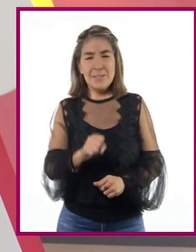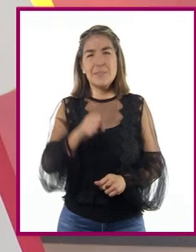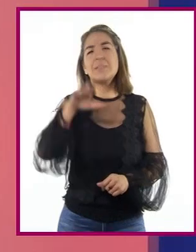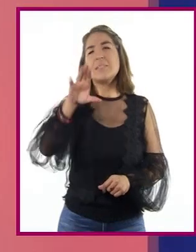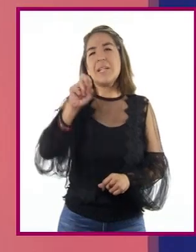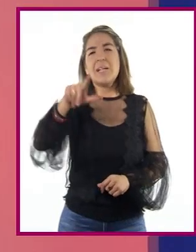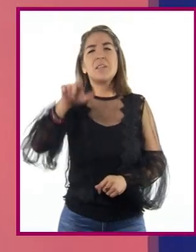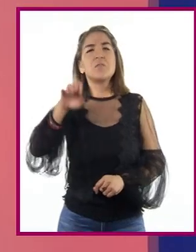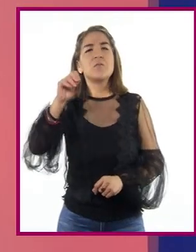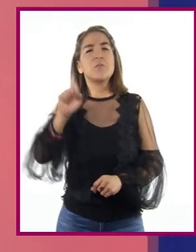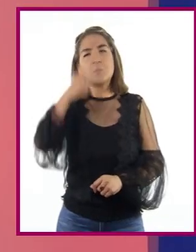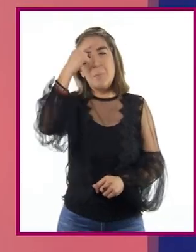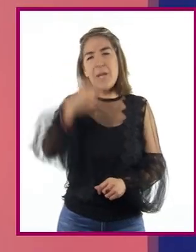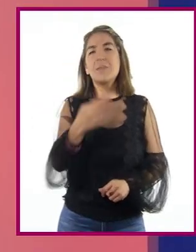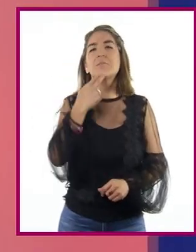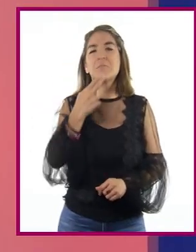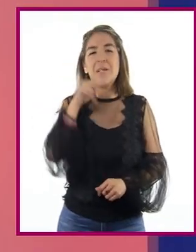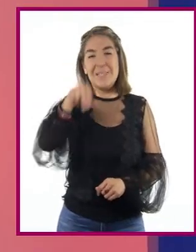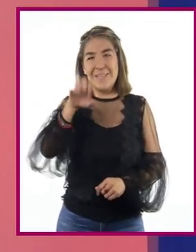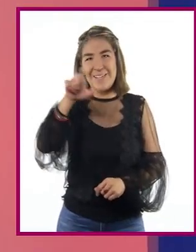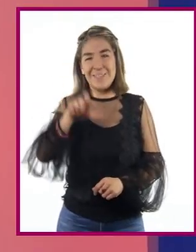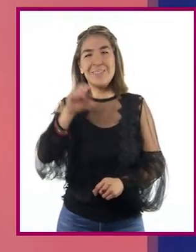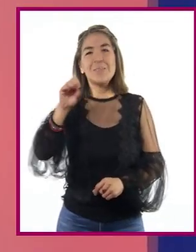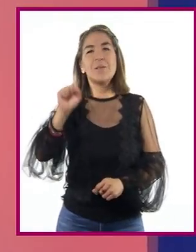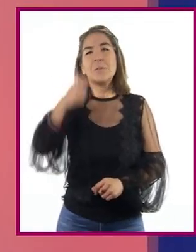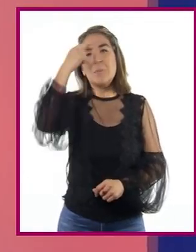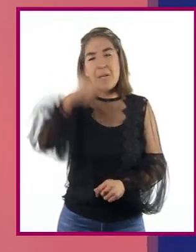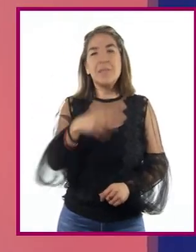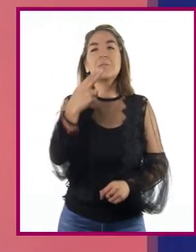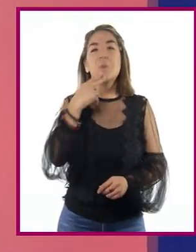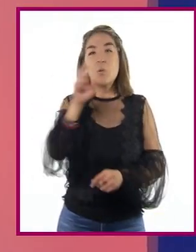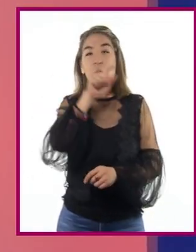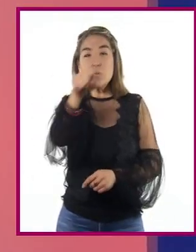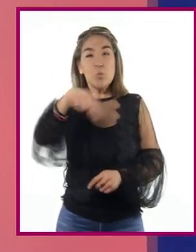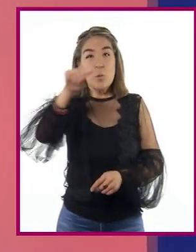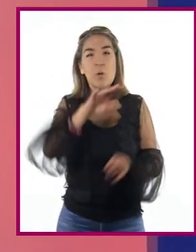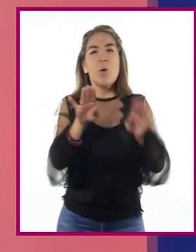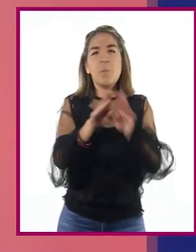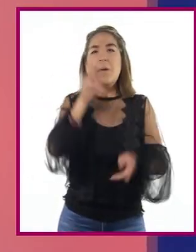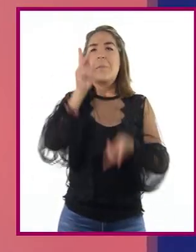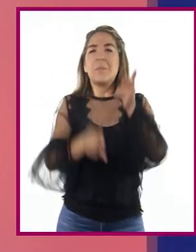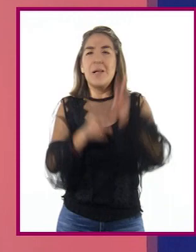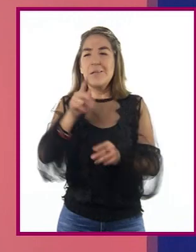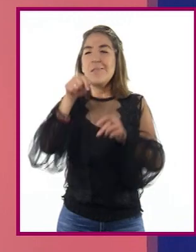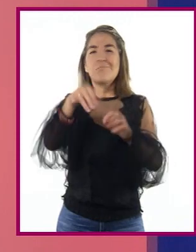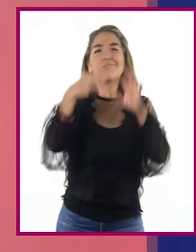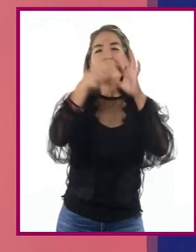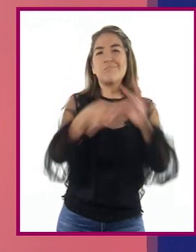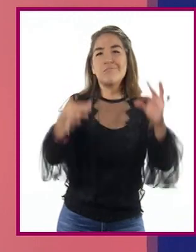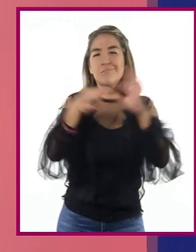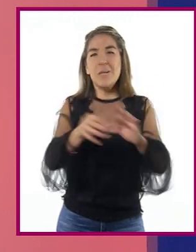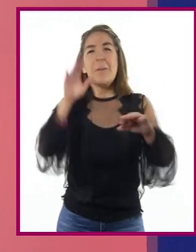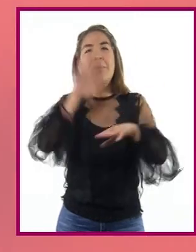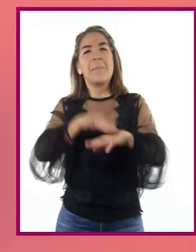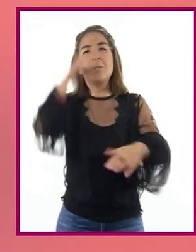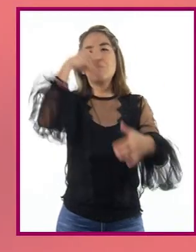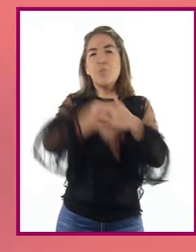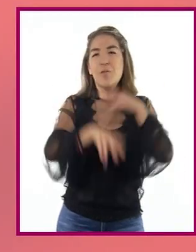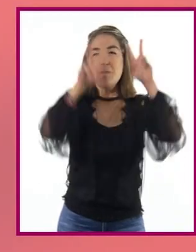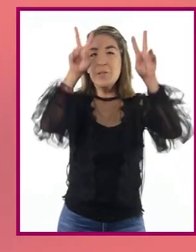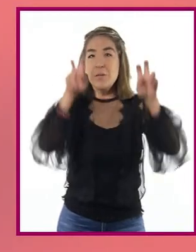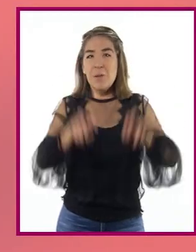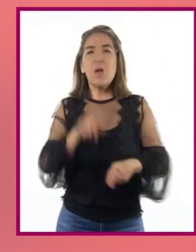sirven precisamente para que, al hablar, ahondemos en las profundidades de cada tema sin que